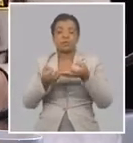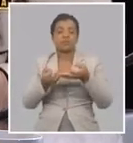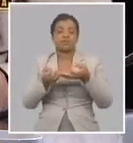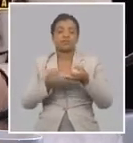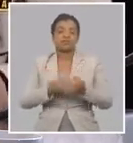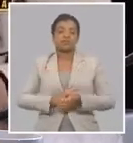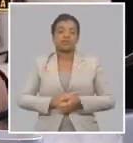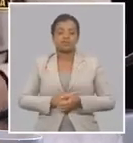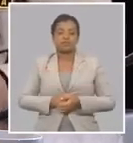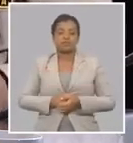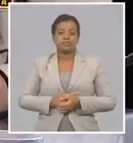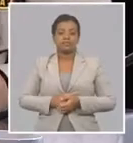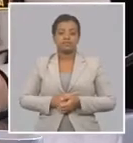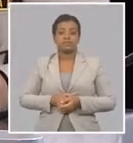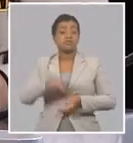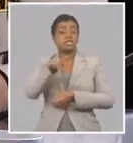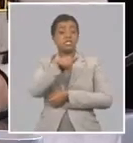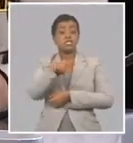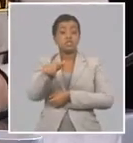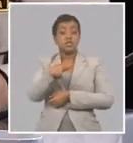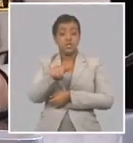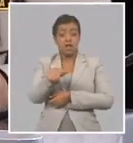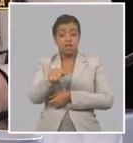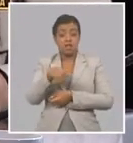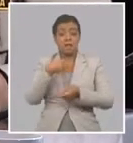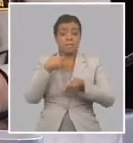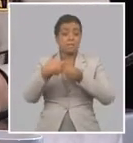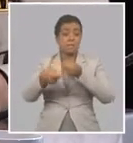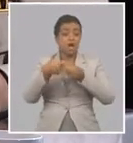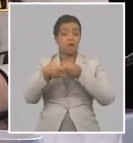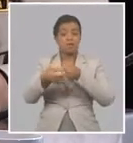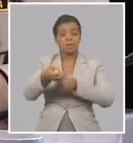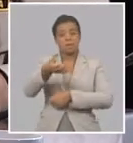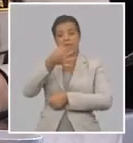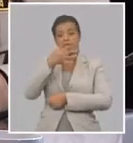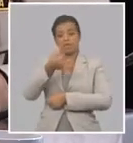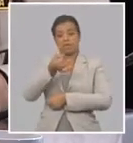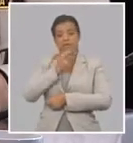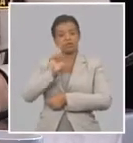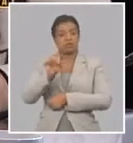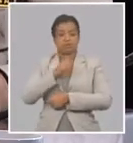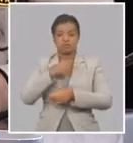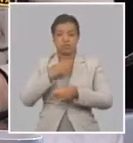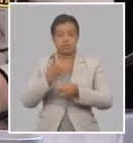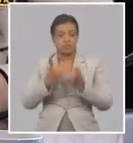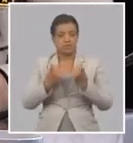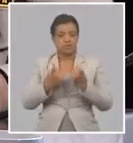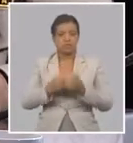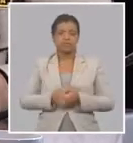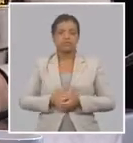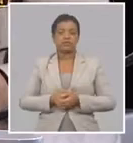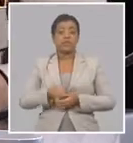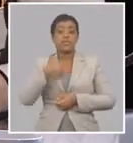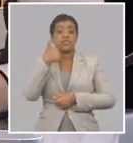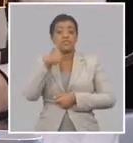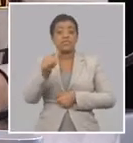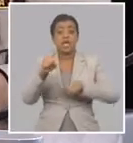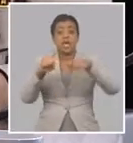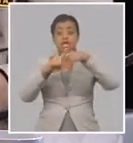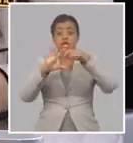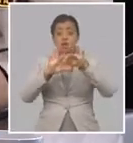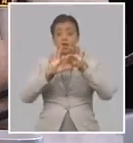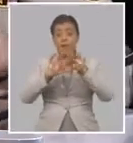de pago correcto y también está en el centro de pago los medicamentos los días kilogramos de medicamentos